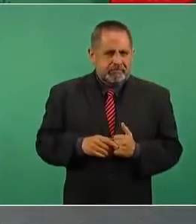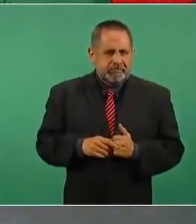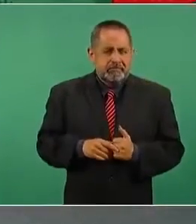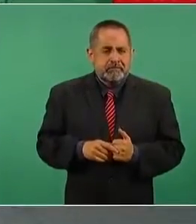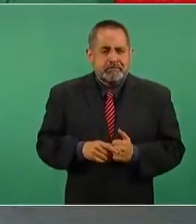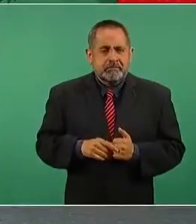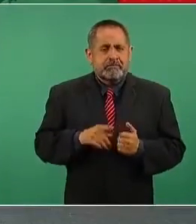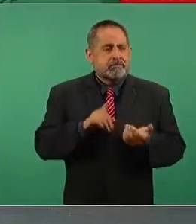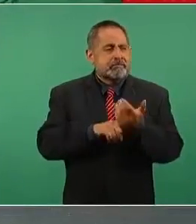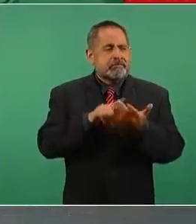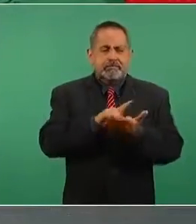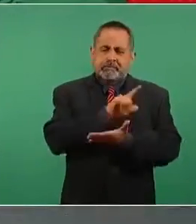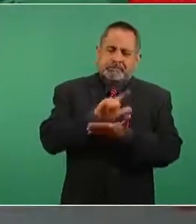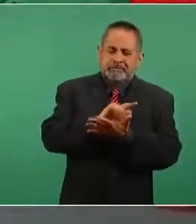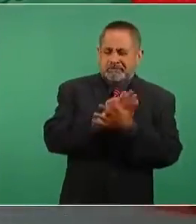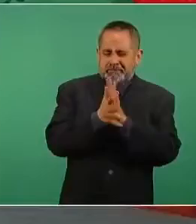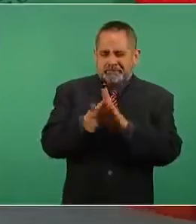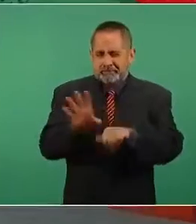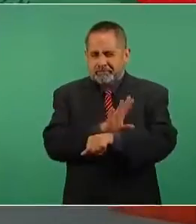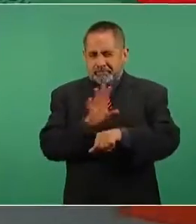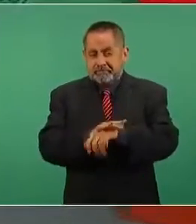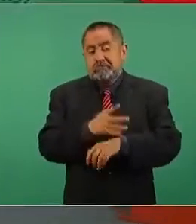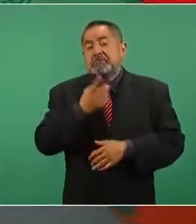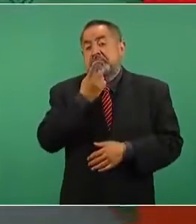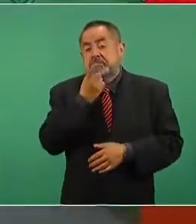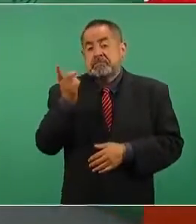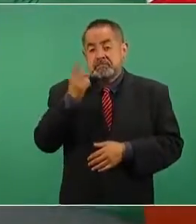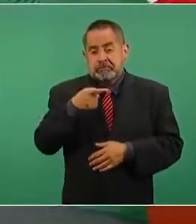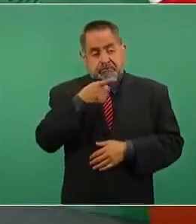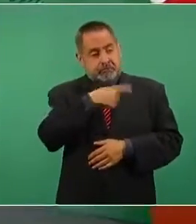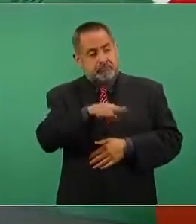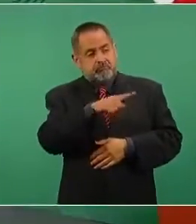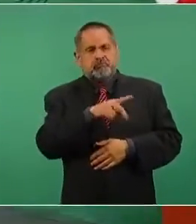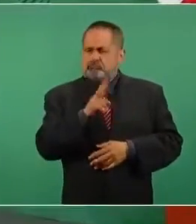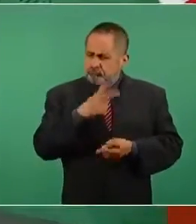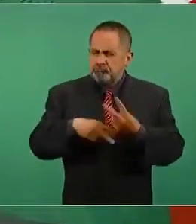de la reforma energética, cómo iba a aumentar la producción